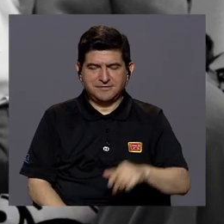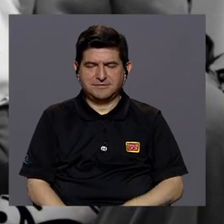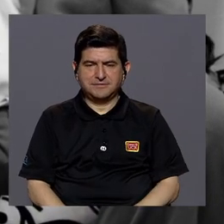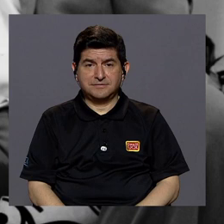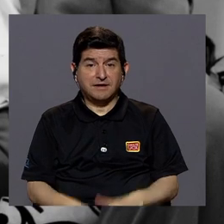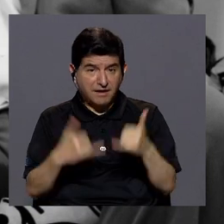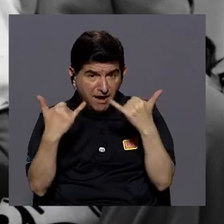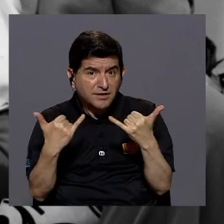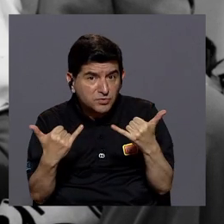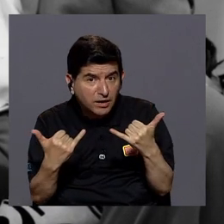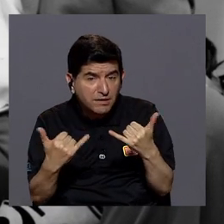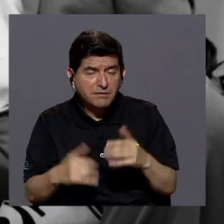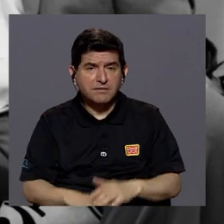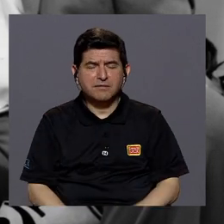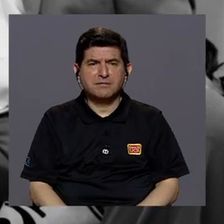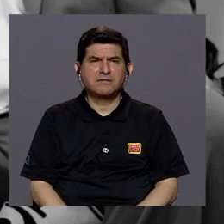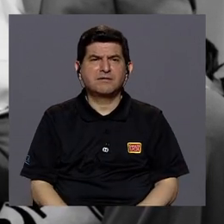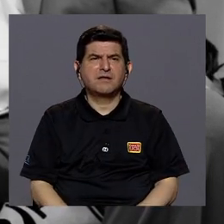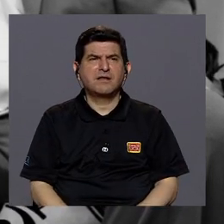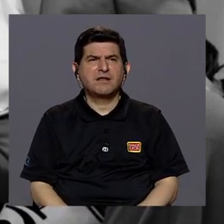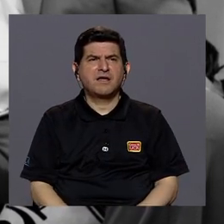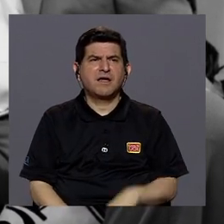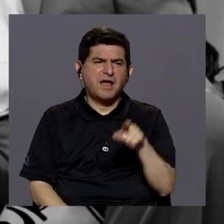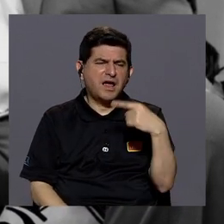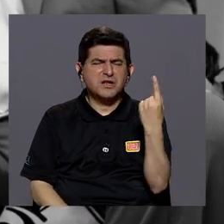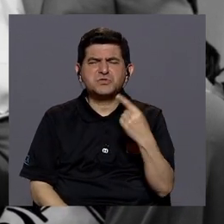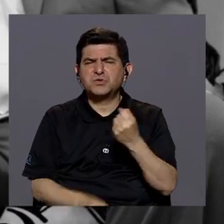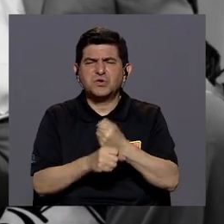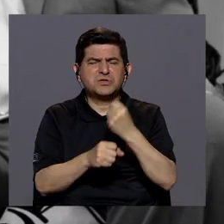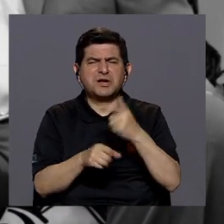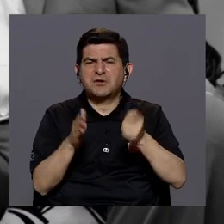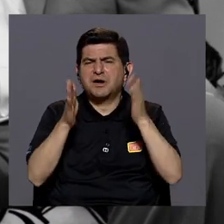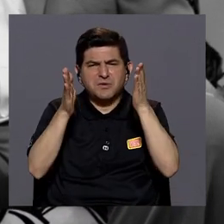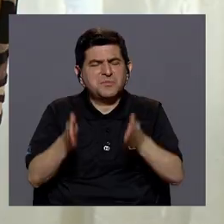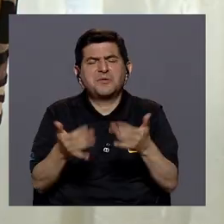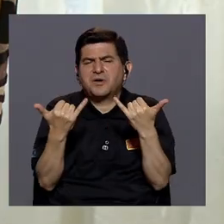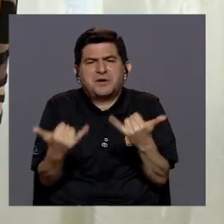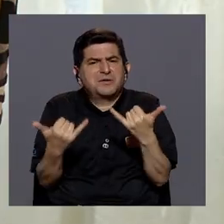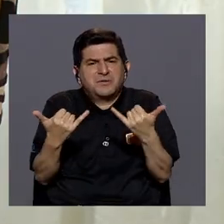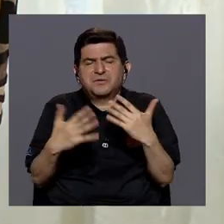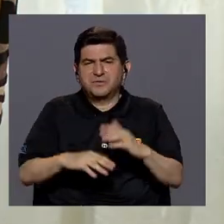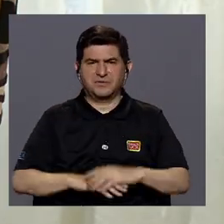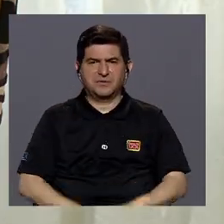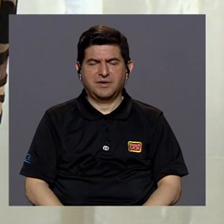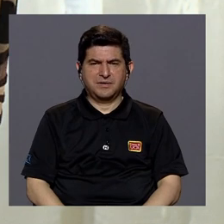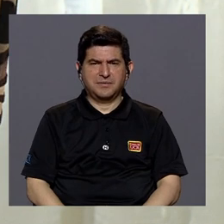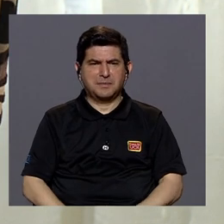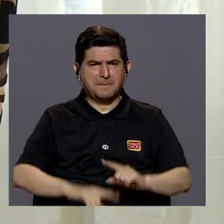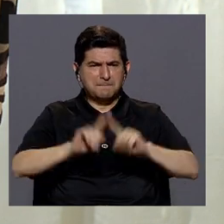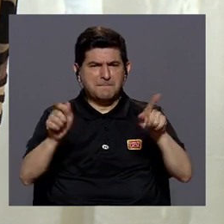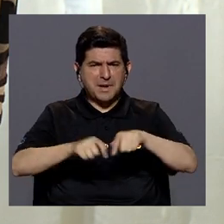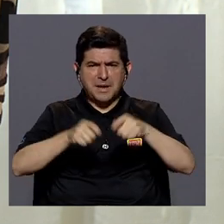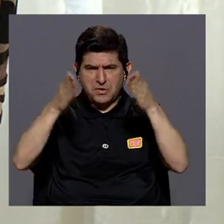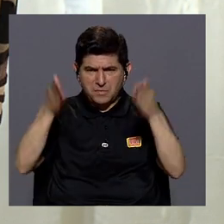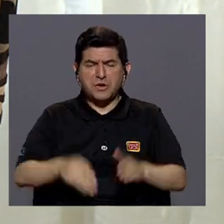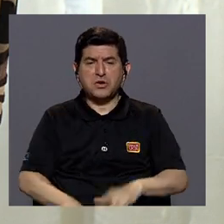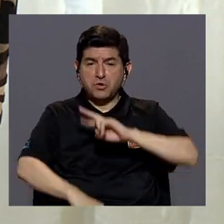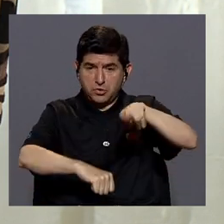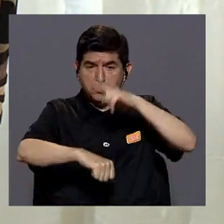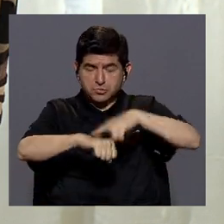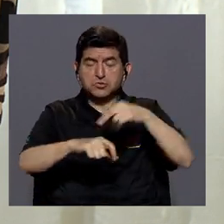¿Actuales? Bueno, Luis Sainz ya trabajó solo en abogacía, creo. Sí. No, pero en los periódicos de la República misma,